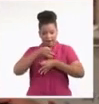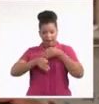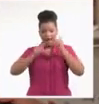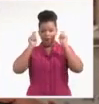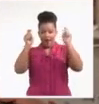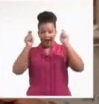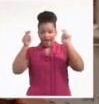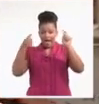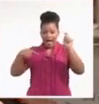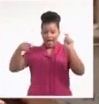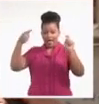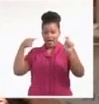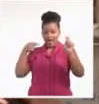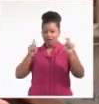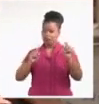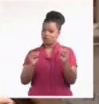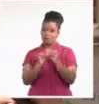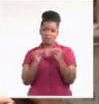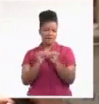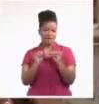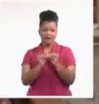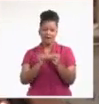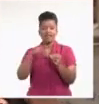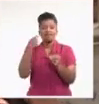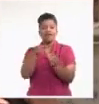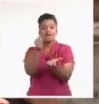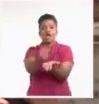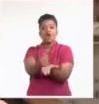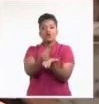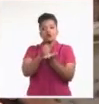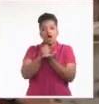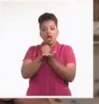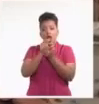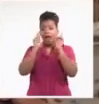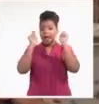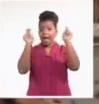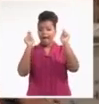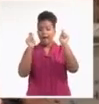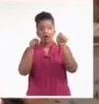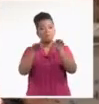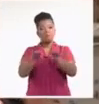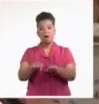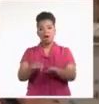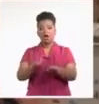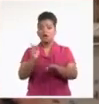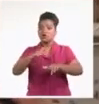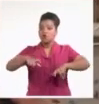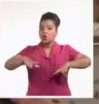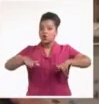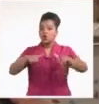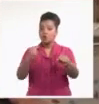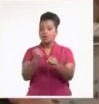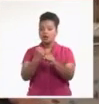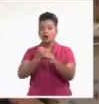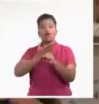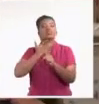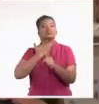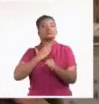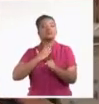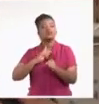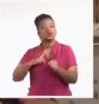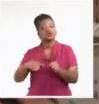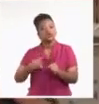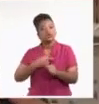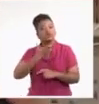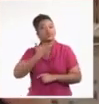de ayer, en vez de ayudar, frenan el cumplimiento de esa misión y de ese deseo que tenemos